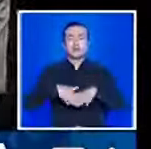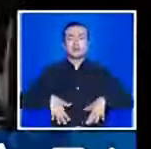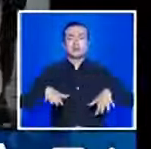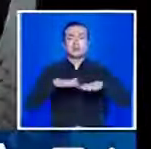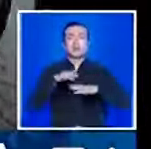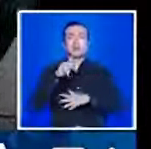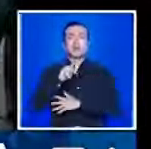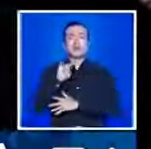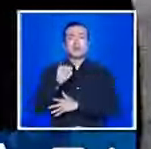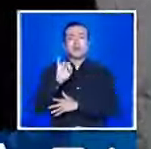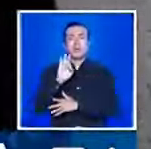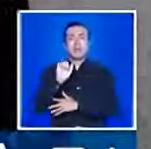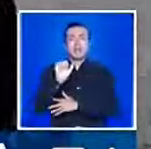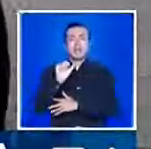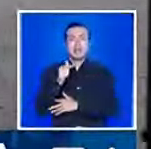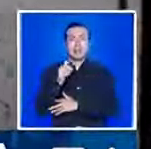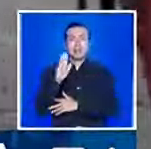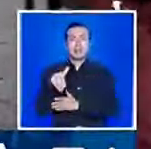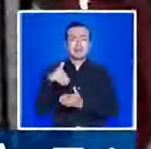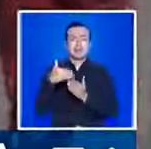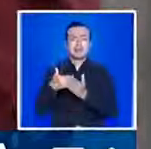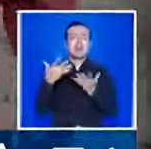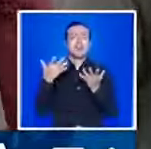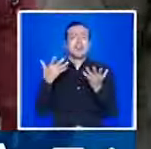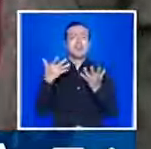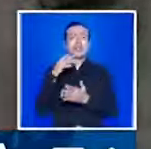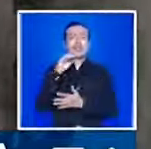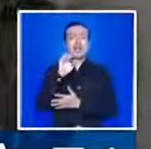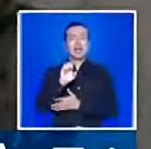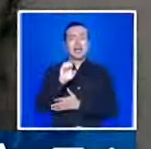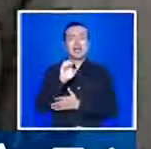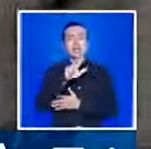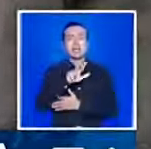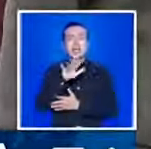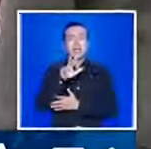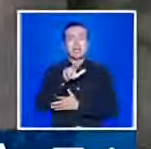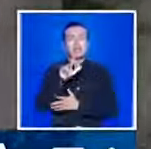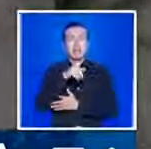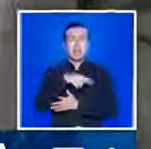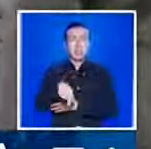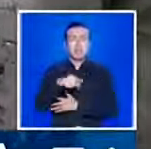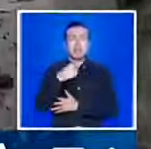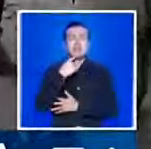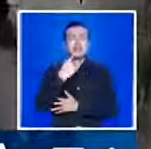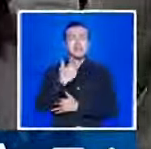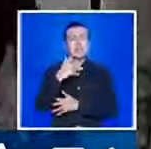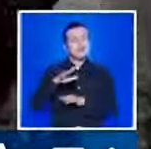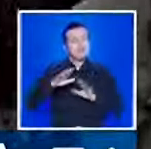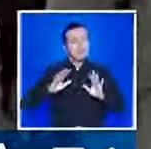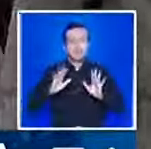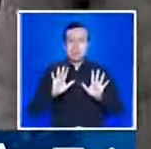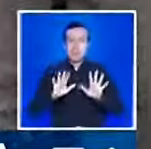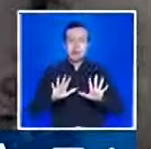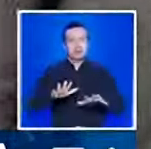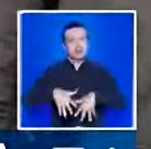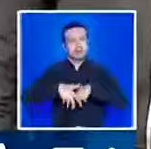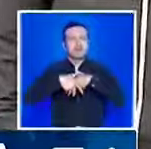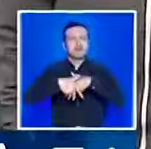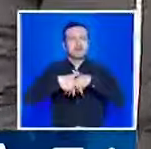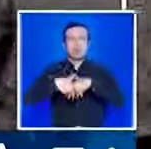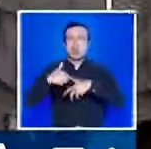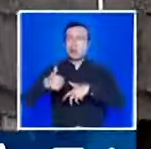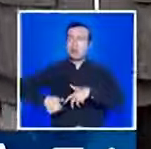dirigiéndose a la carretera E35. La intención de ellos... es hacer un plantón para que las autoridades